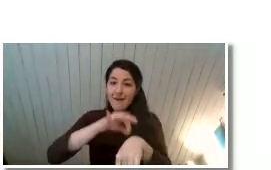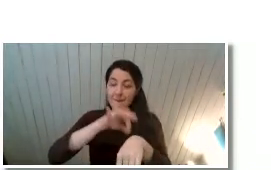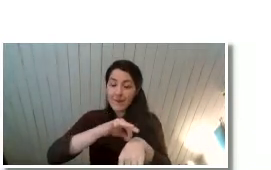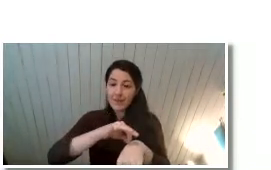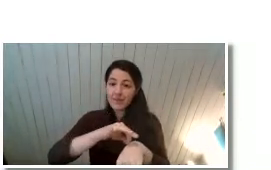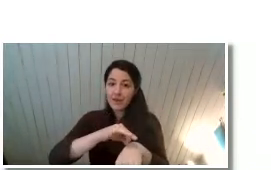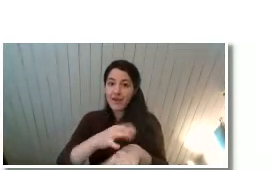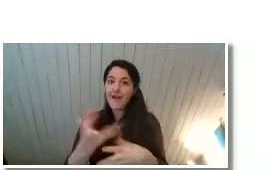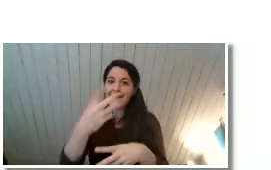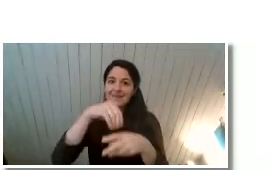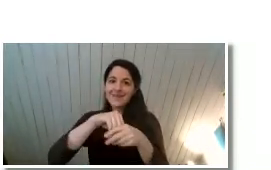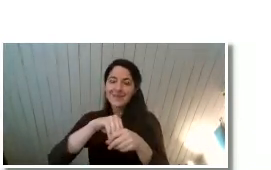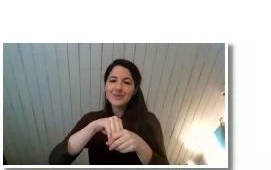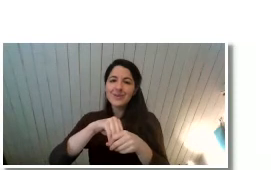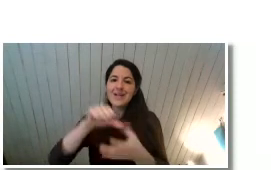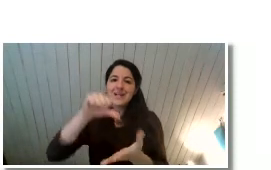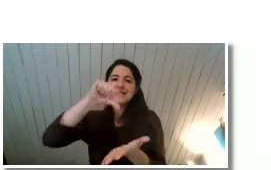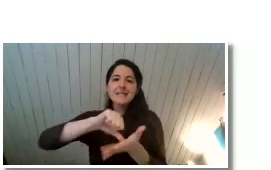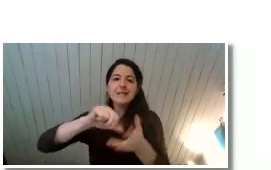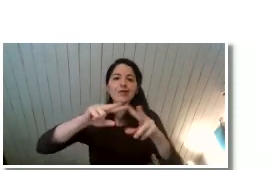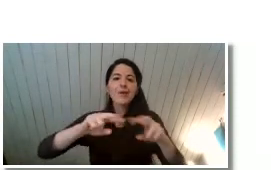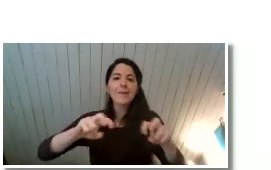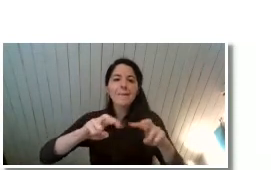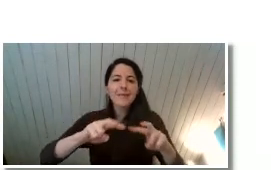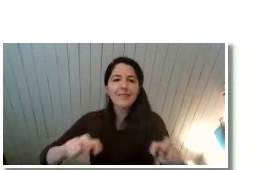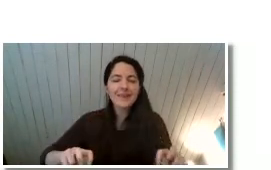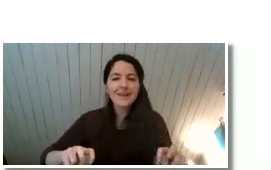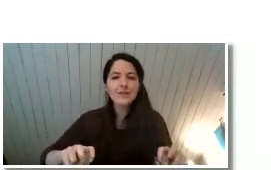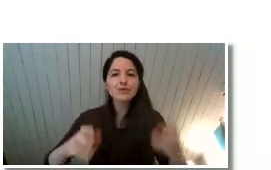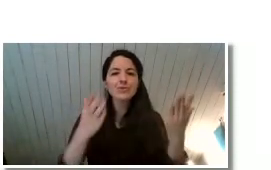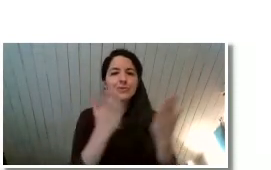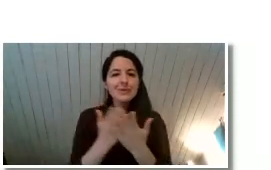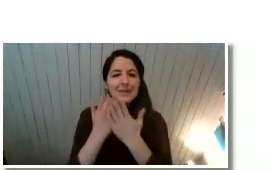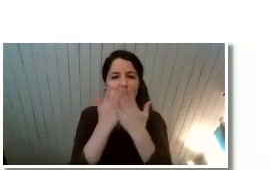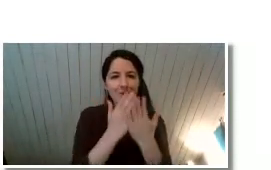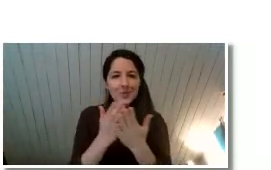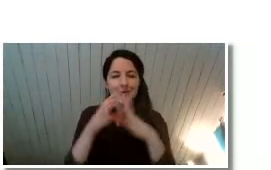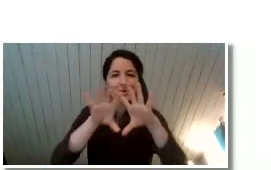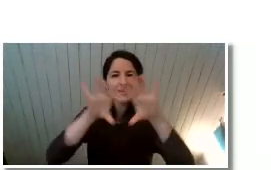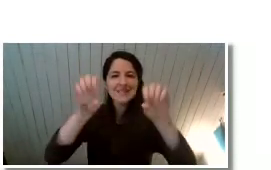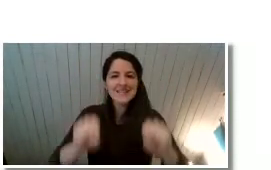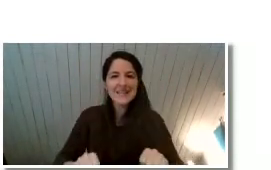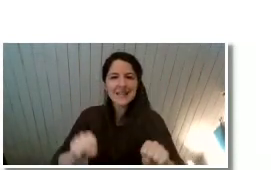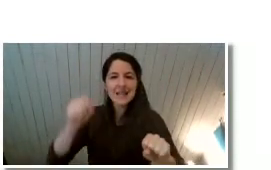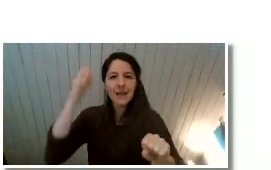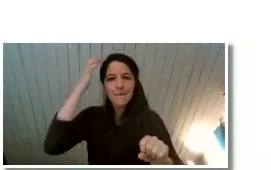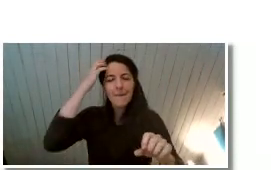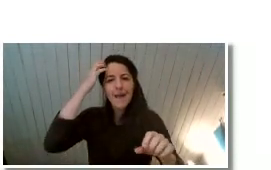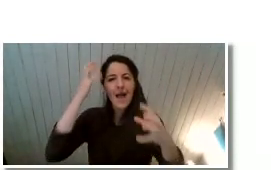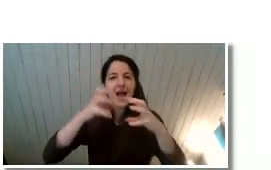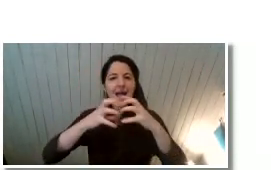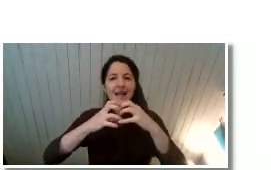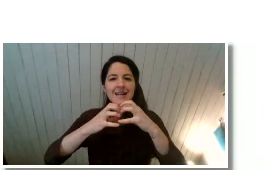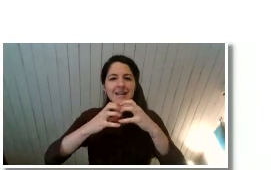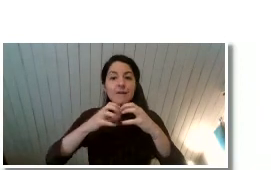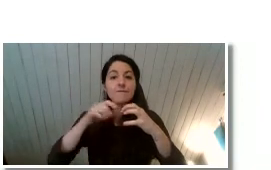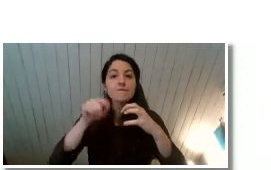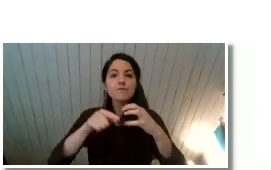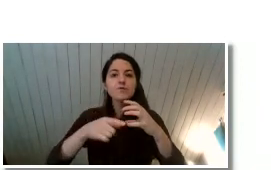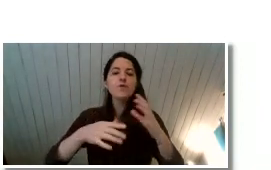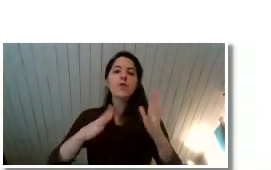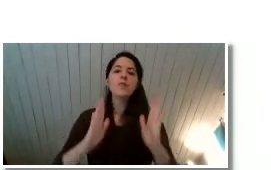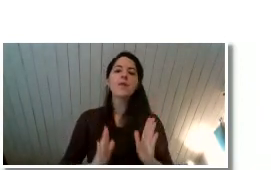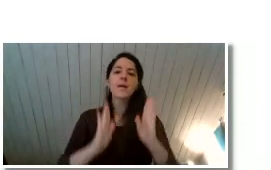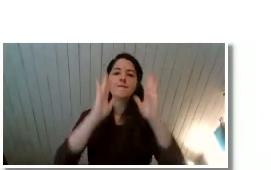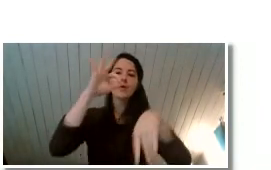de Investigación de Estudios del Sistema Nervioso de la Facultad de Medicina, el CISNE de la Facultad